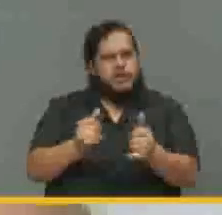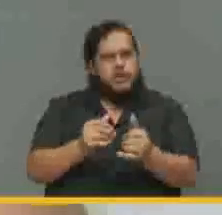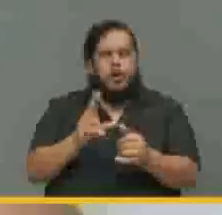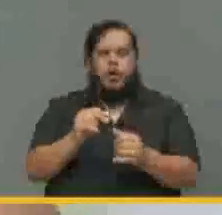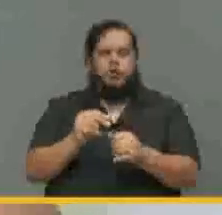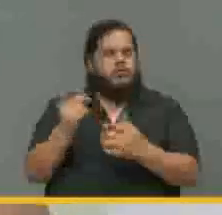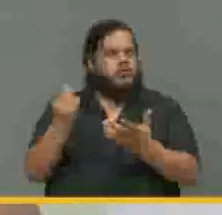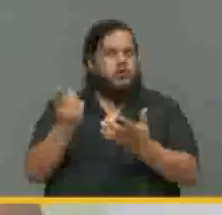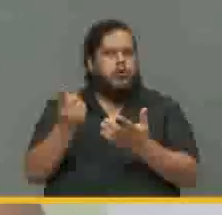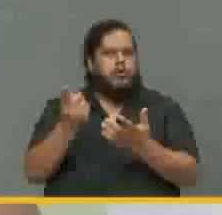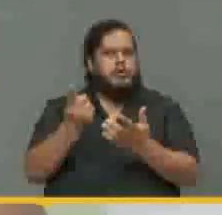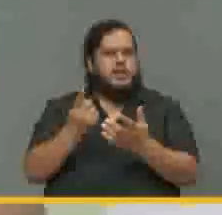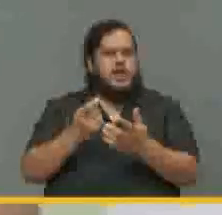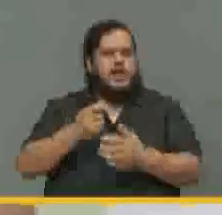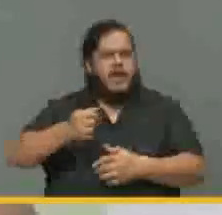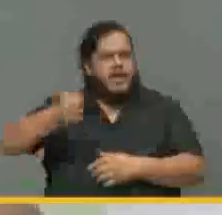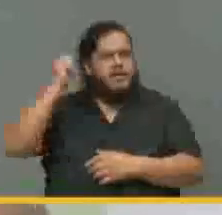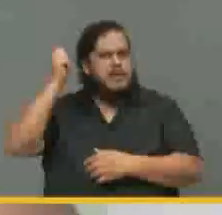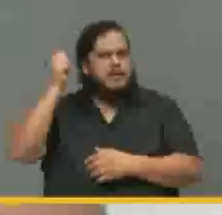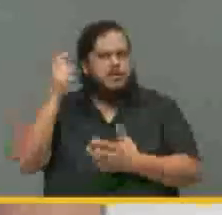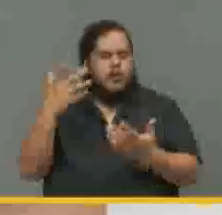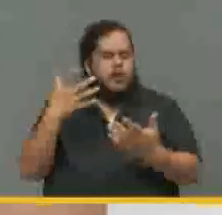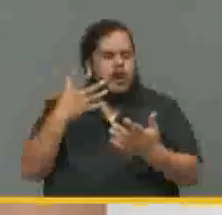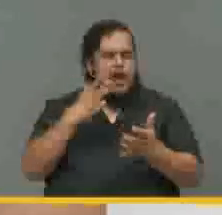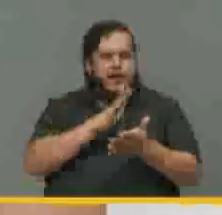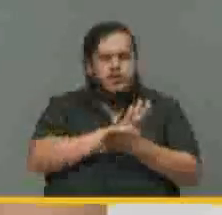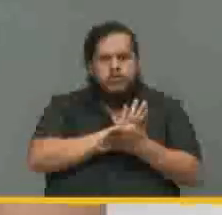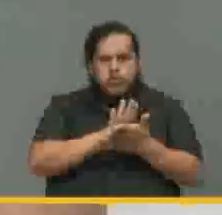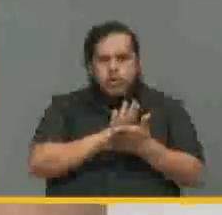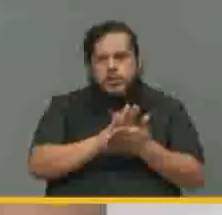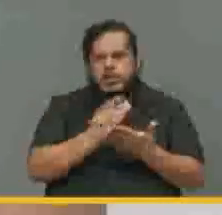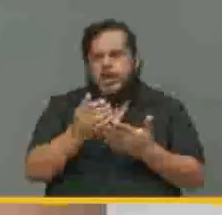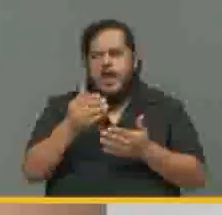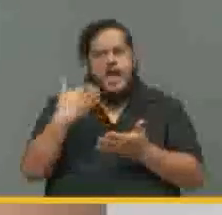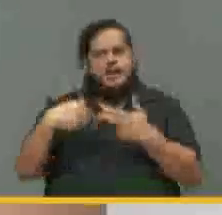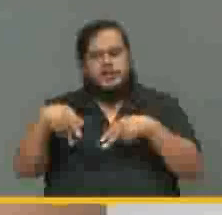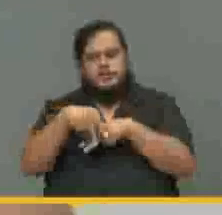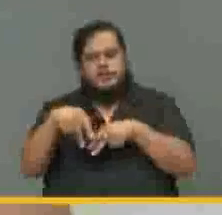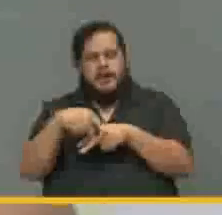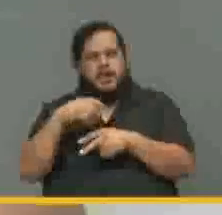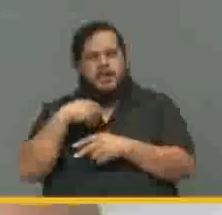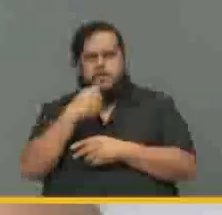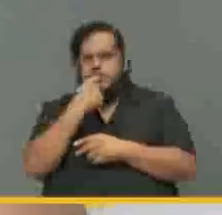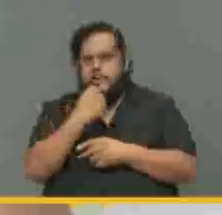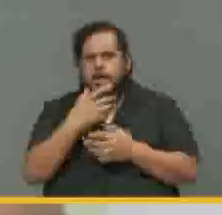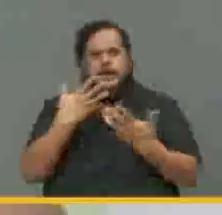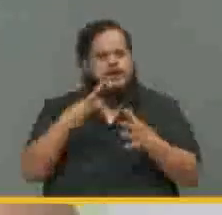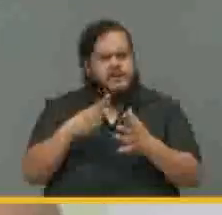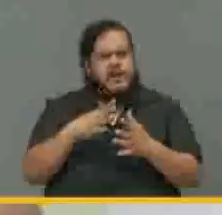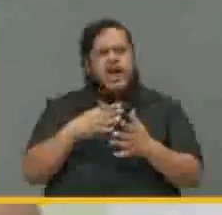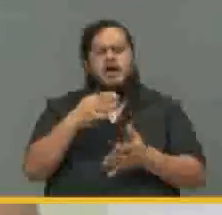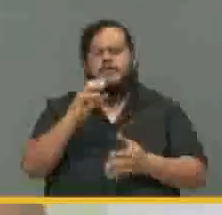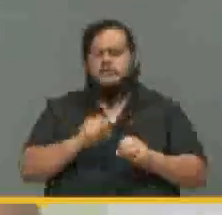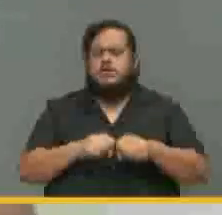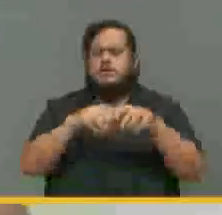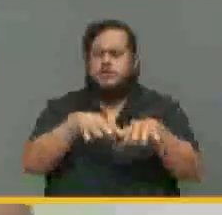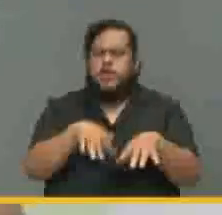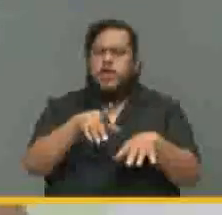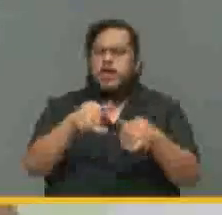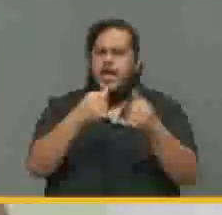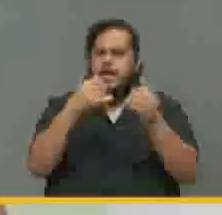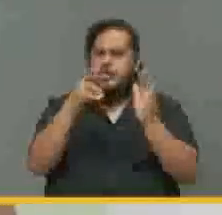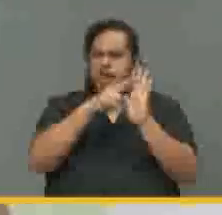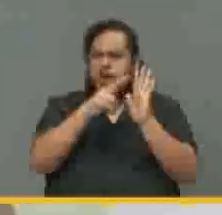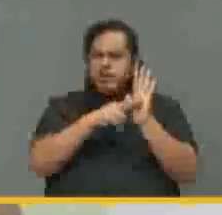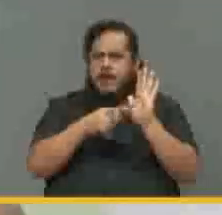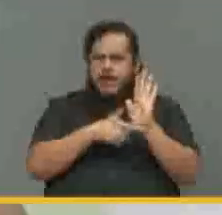sancionan los roces y los contactos, donde ya el jugador siente que lo marcan y se tiraba y antes se le pitaba. Hemos tirado ese tipo de lineamientos que el fútbol del árbitro